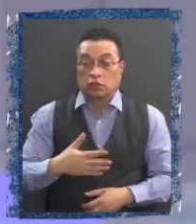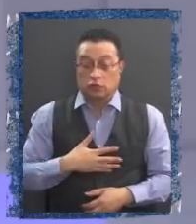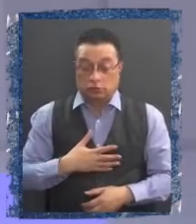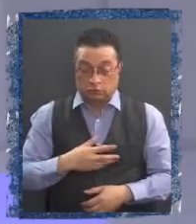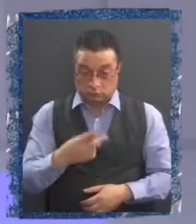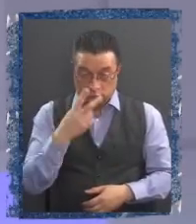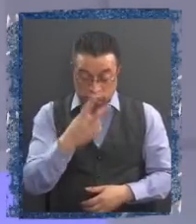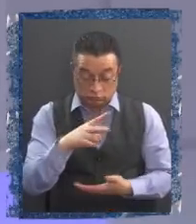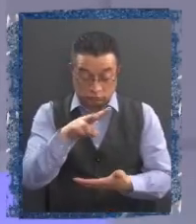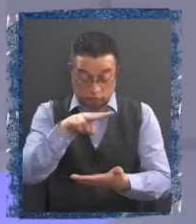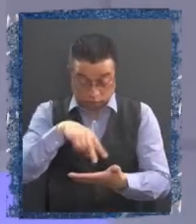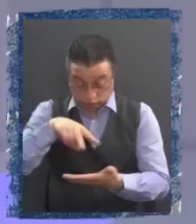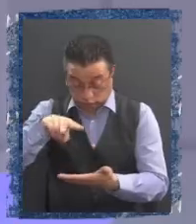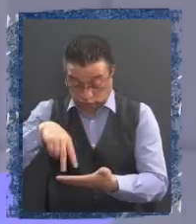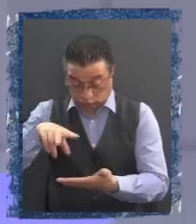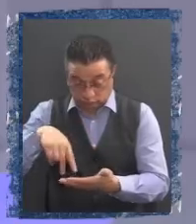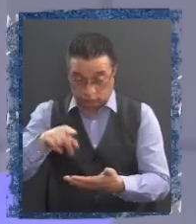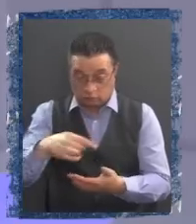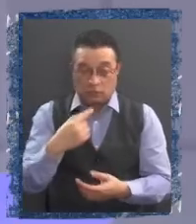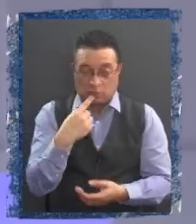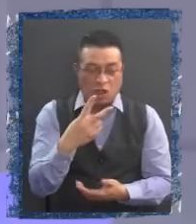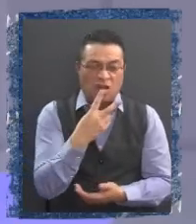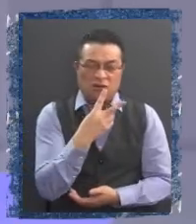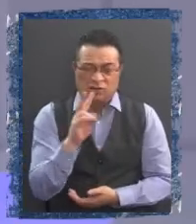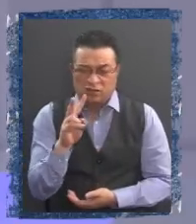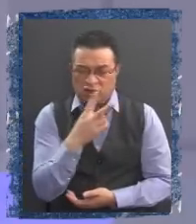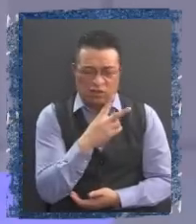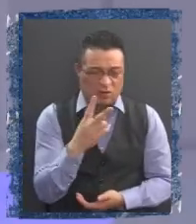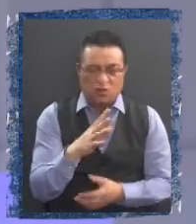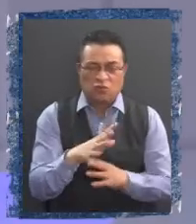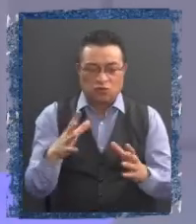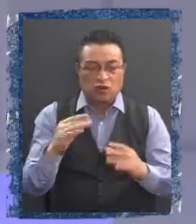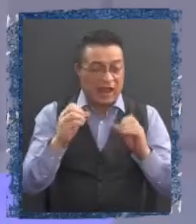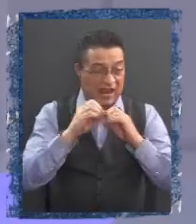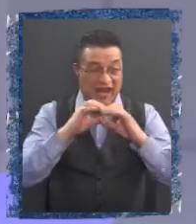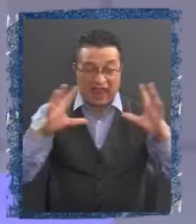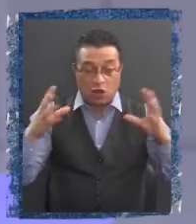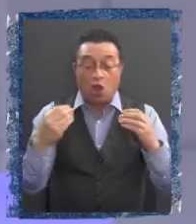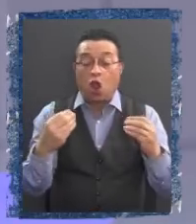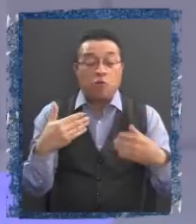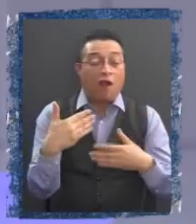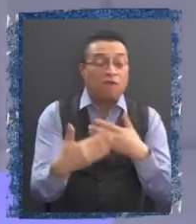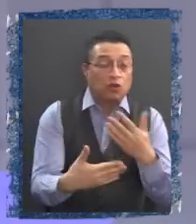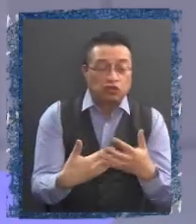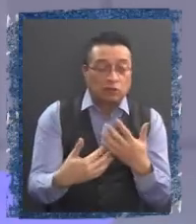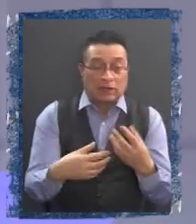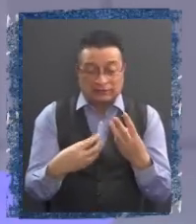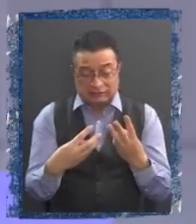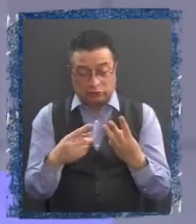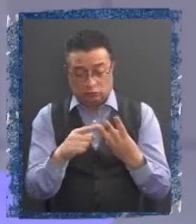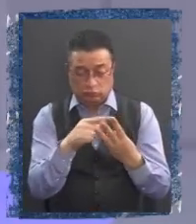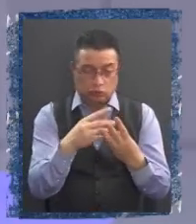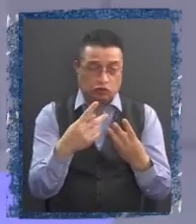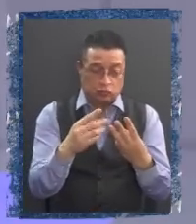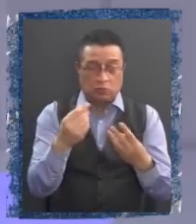que leí, es que es bastante ambiguo. No hay claridad en cómo va a funcionar. Hay 3 o 4 cosas claras, que son que los recursos se van todos, que